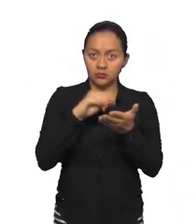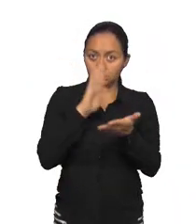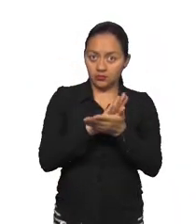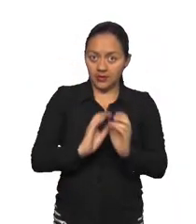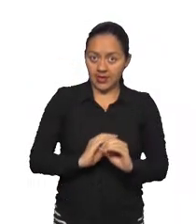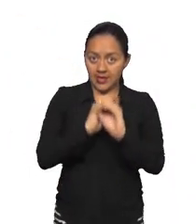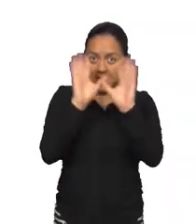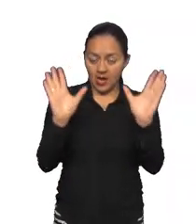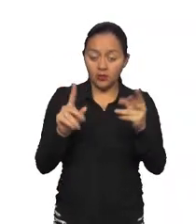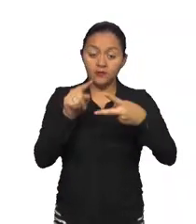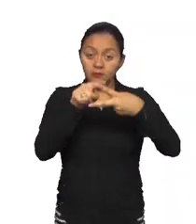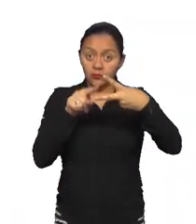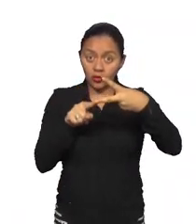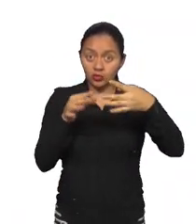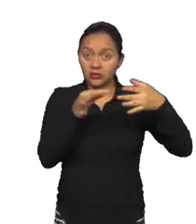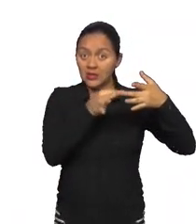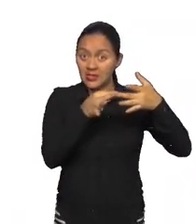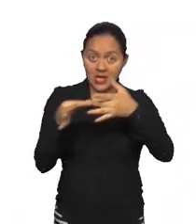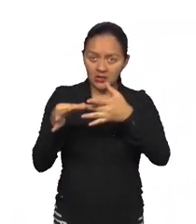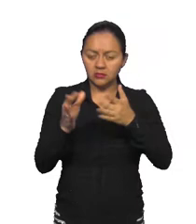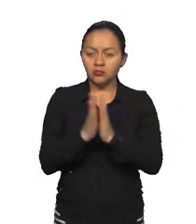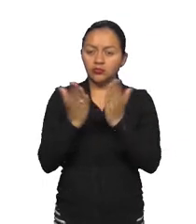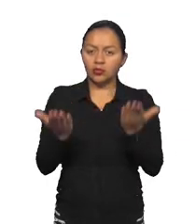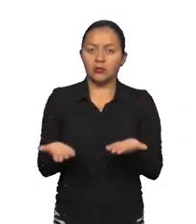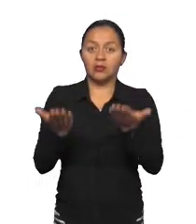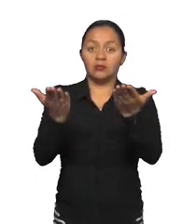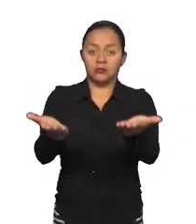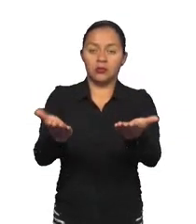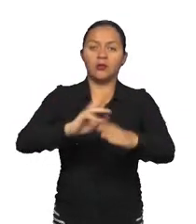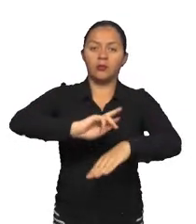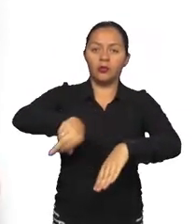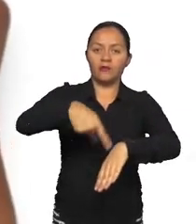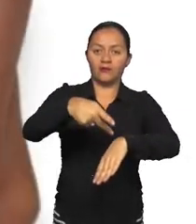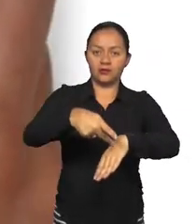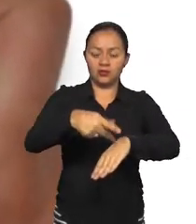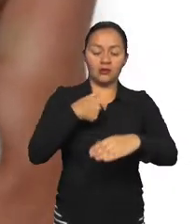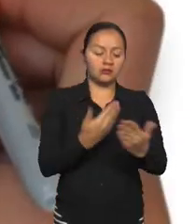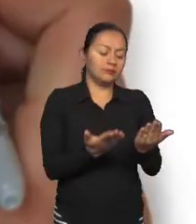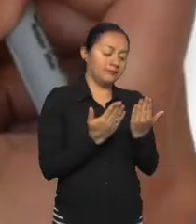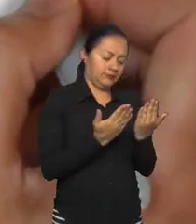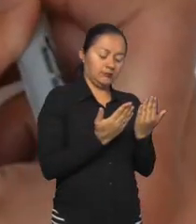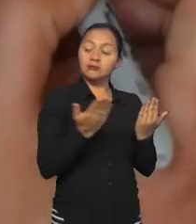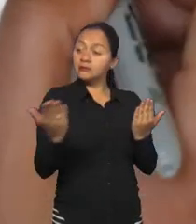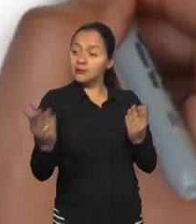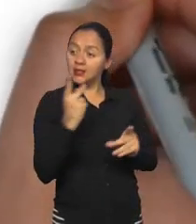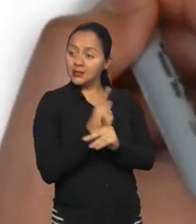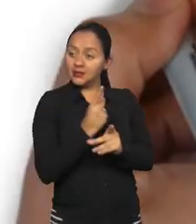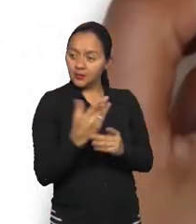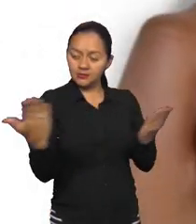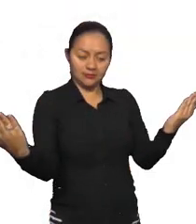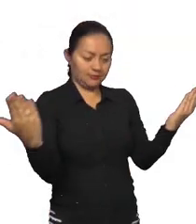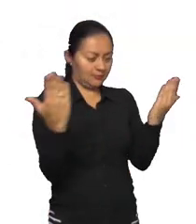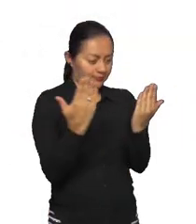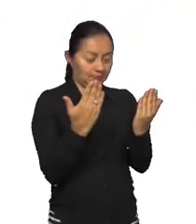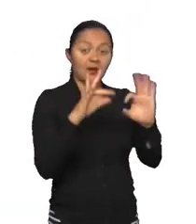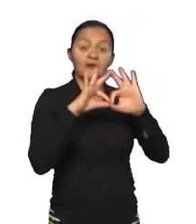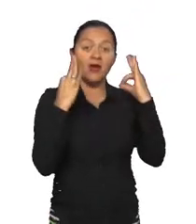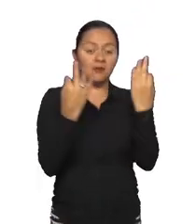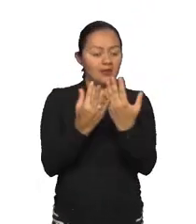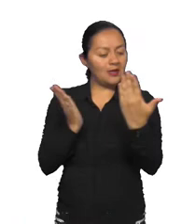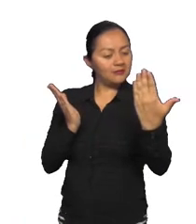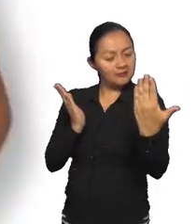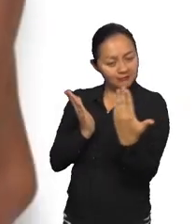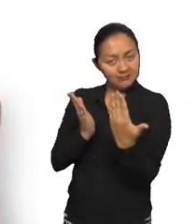Las guías permitirán a los profesionales brindar asesoría a las personas con discapacidad, sus cuidadores y familiares.